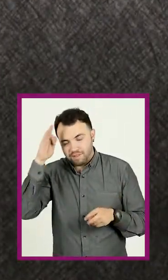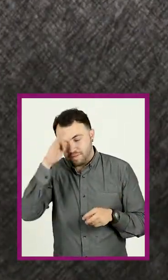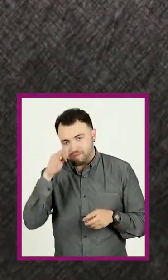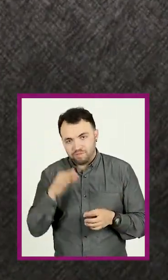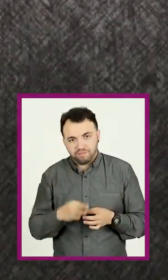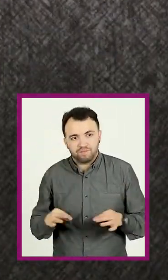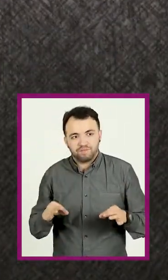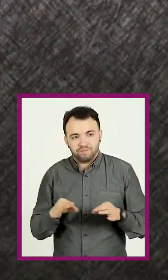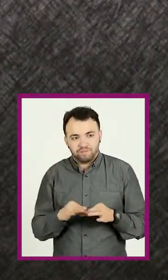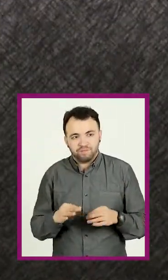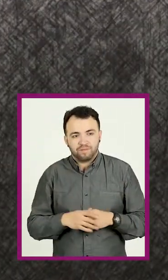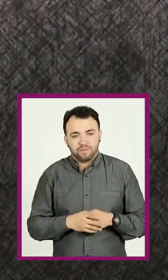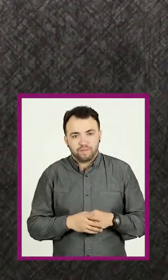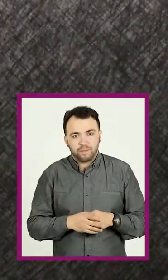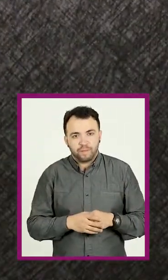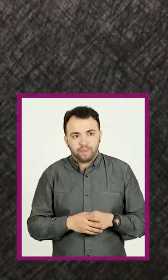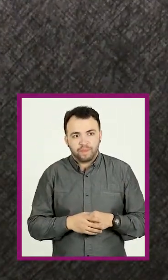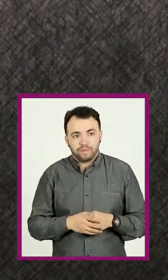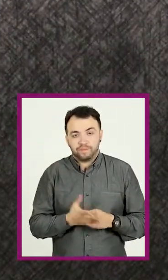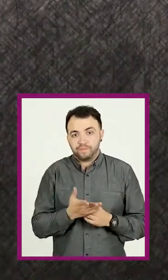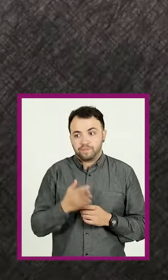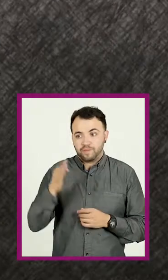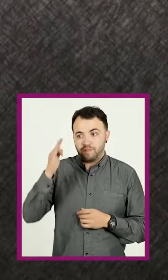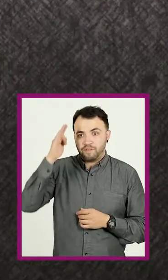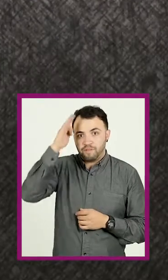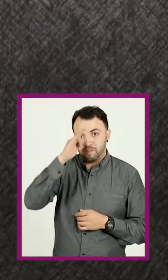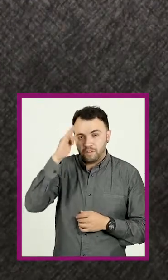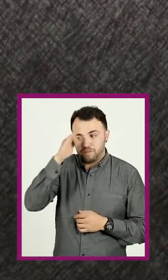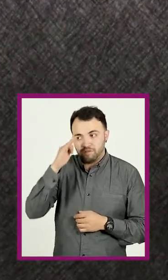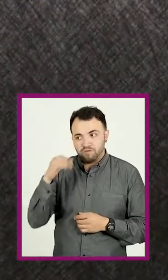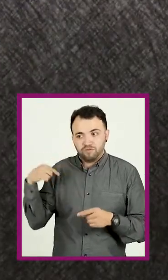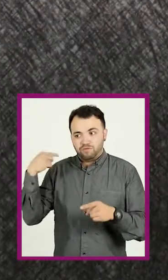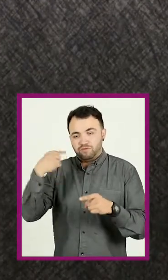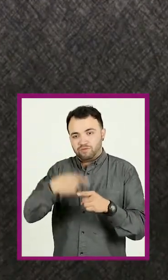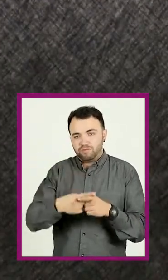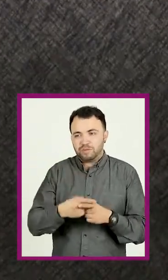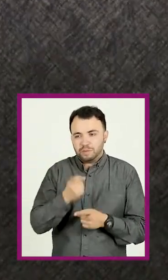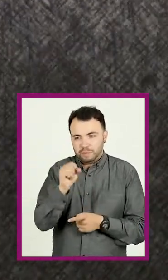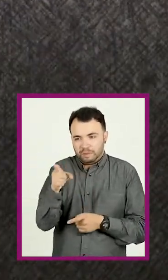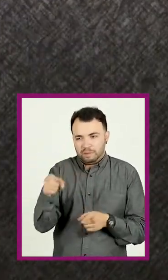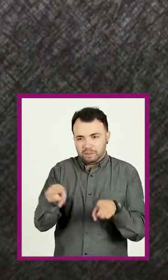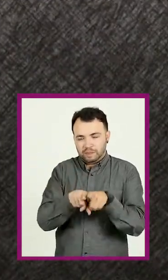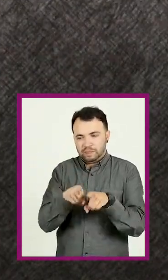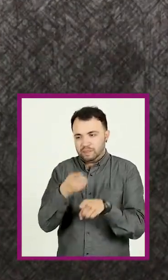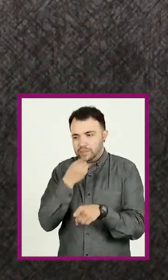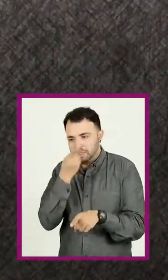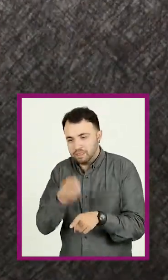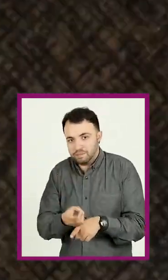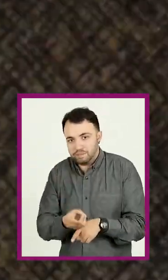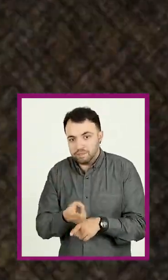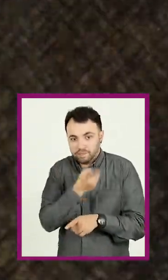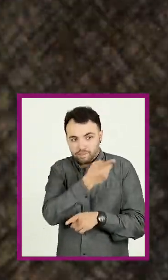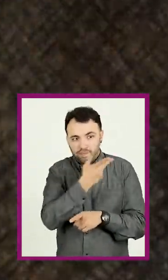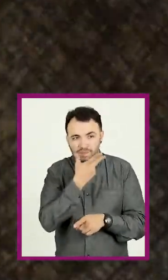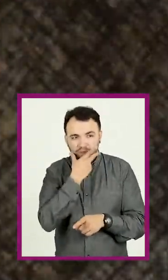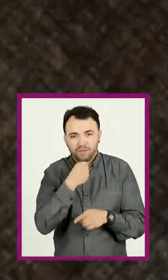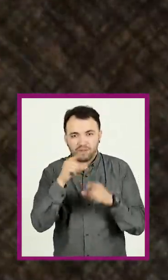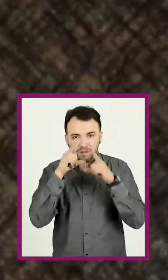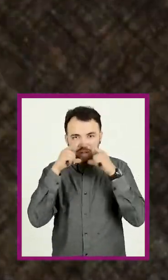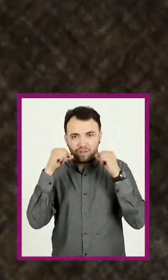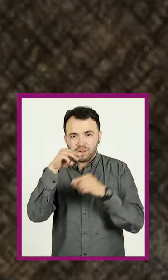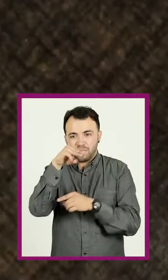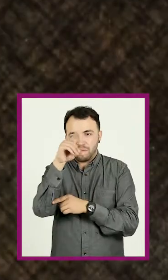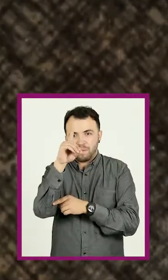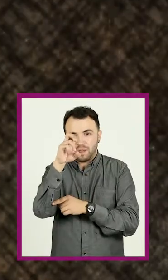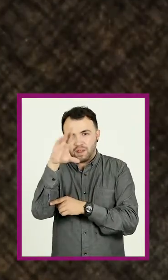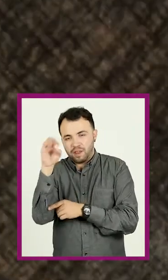Central y de la filosofía de todos los tiempos. Como dices, efectivamente, Madero